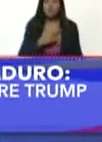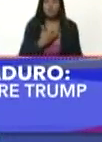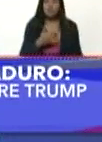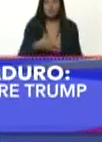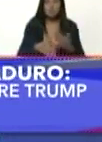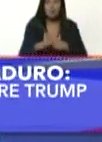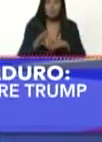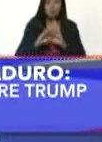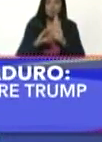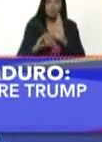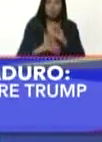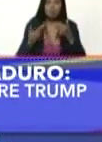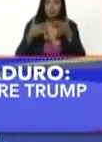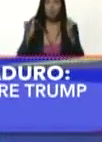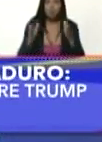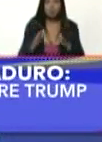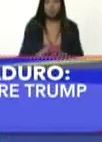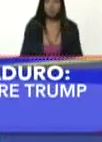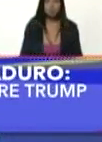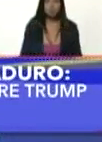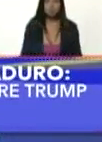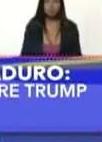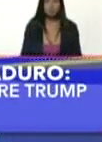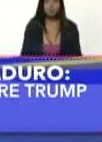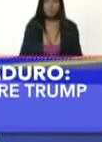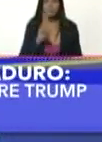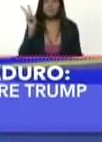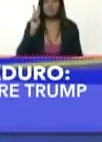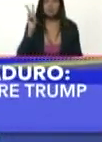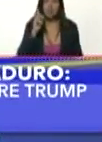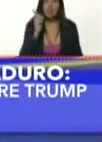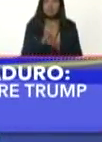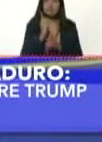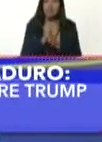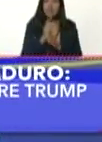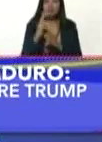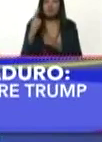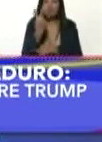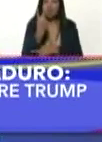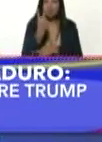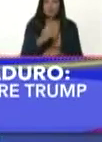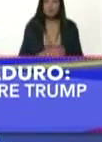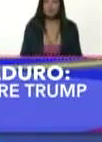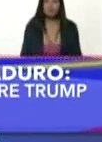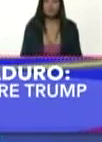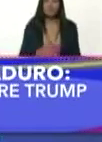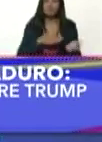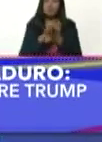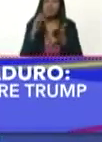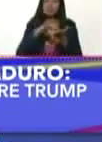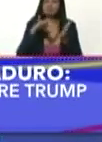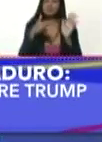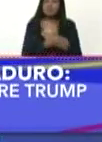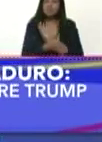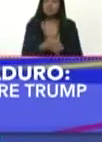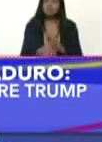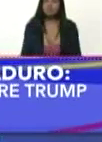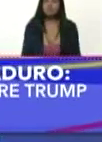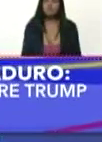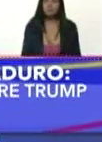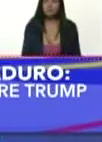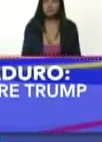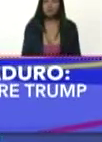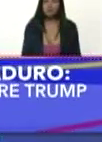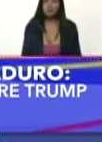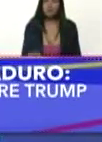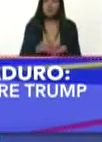a hacer un concurso público. Venezuela Challenge, parte 2, sobre la pugna